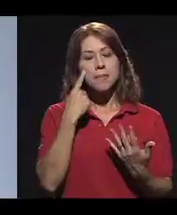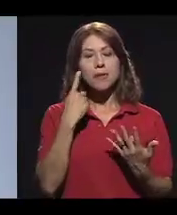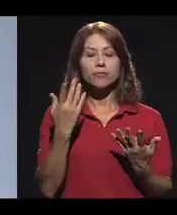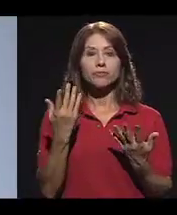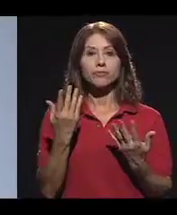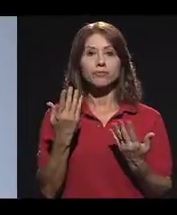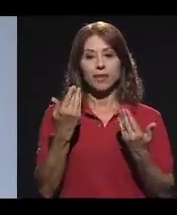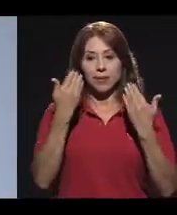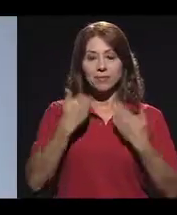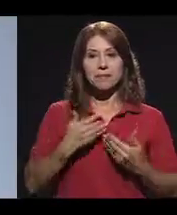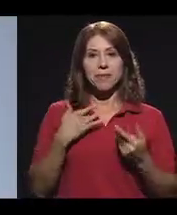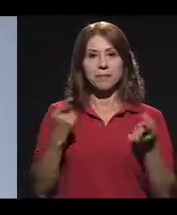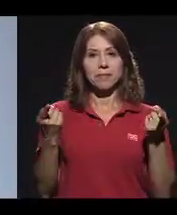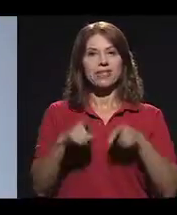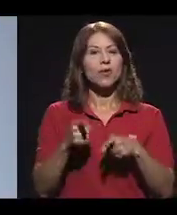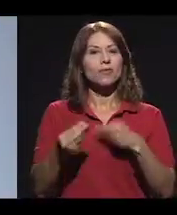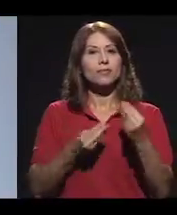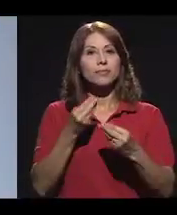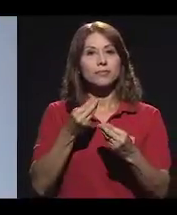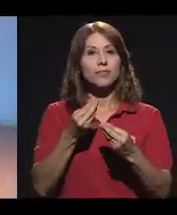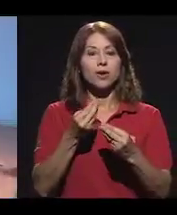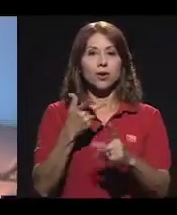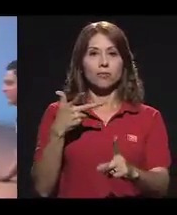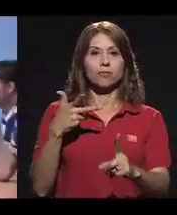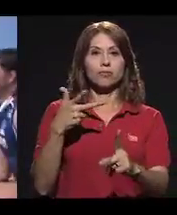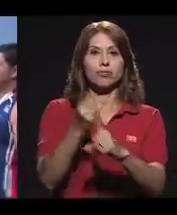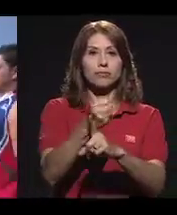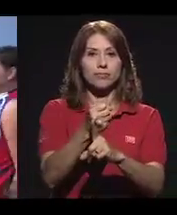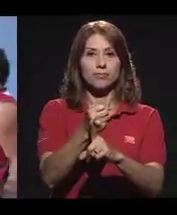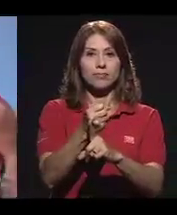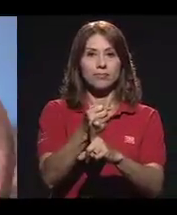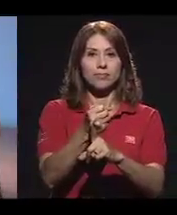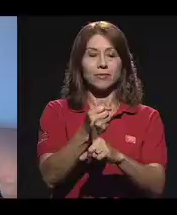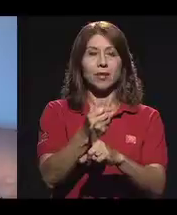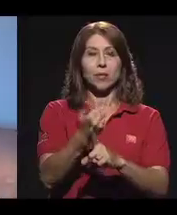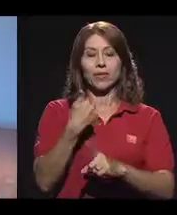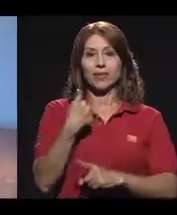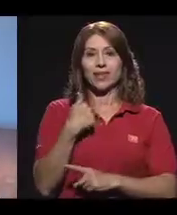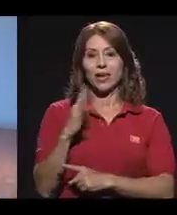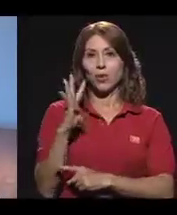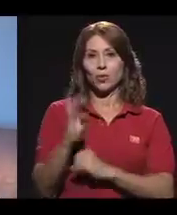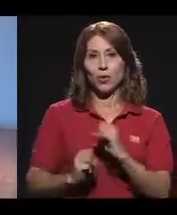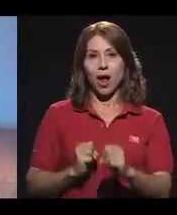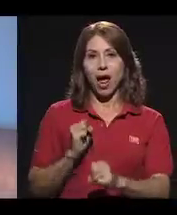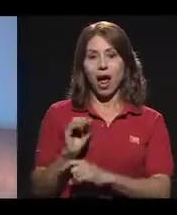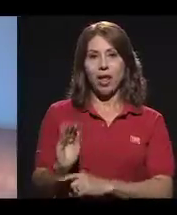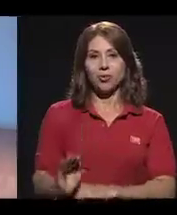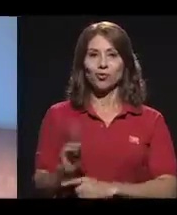discapacidad producto a un accidente de tránsito. A los 4 años me atropelló un bus.